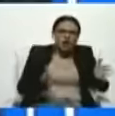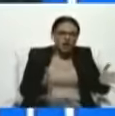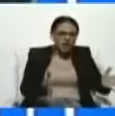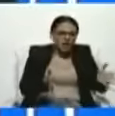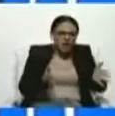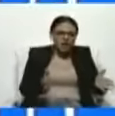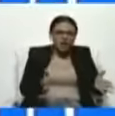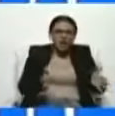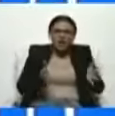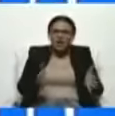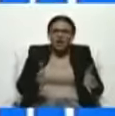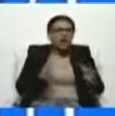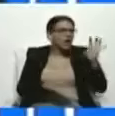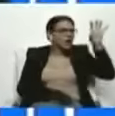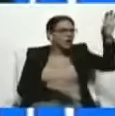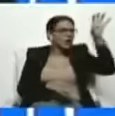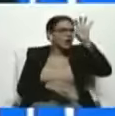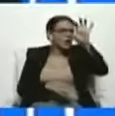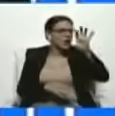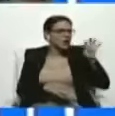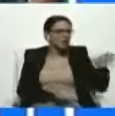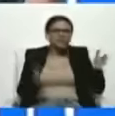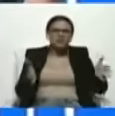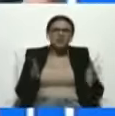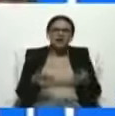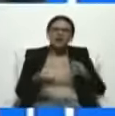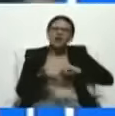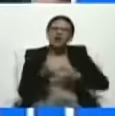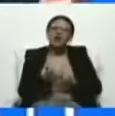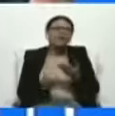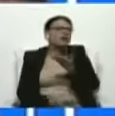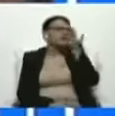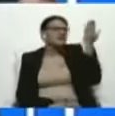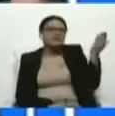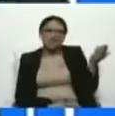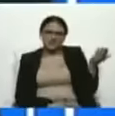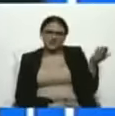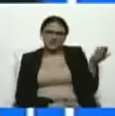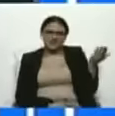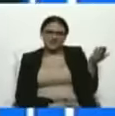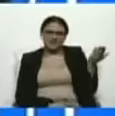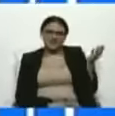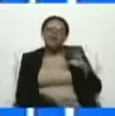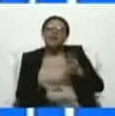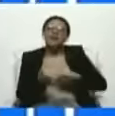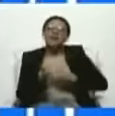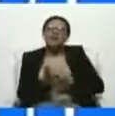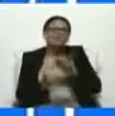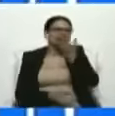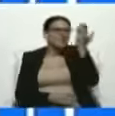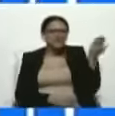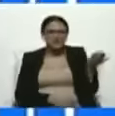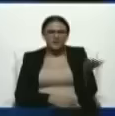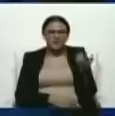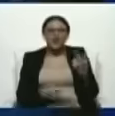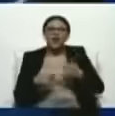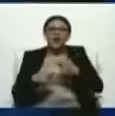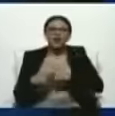Pero en el resto del país te revolcamos. Pero no te importa porque en el resto del país estamos los normales.